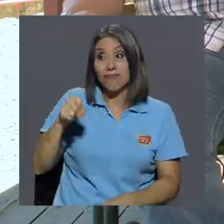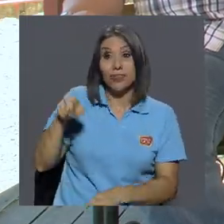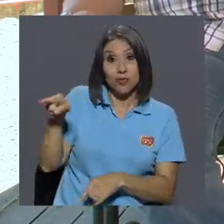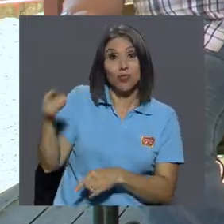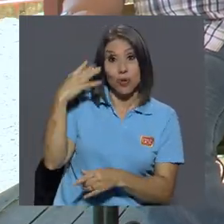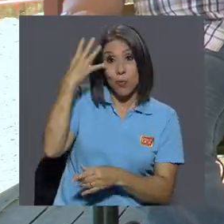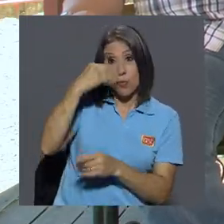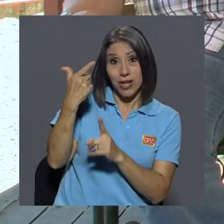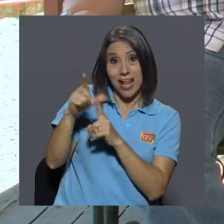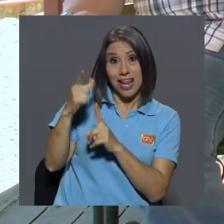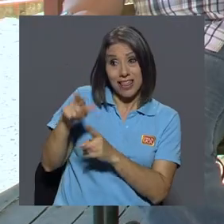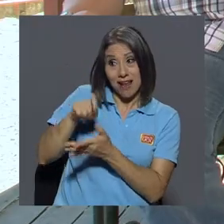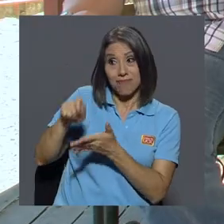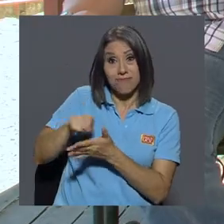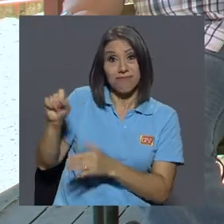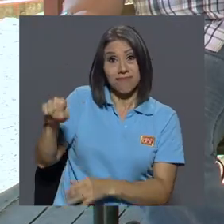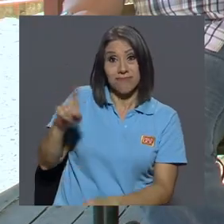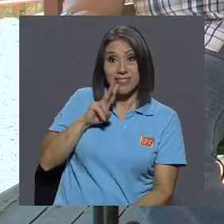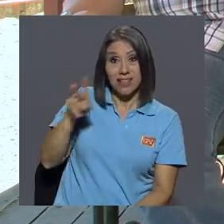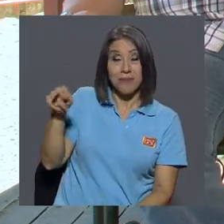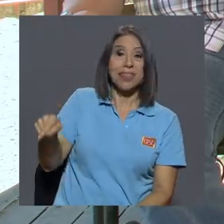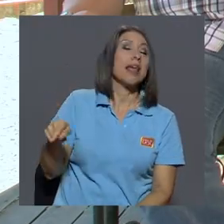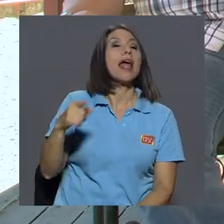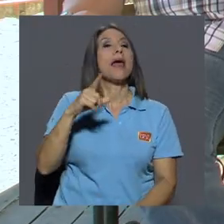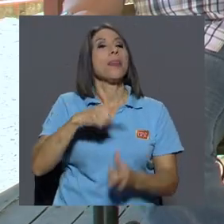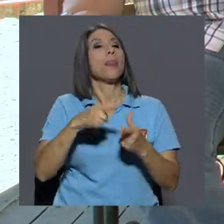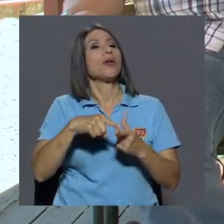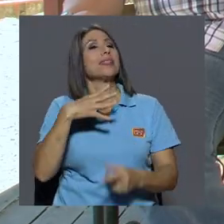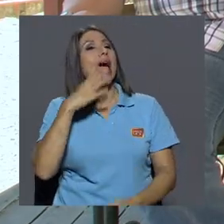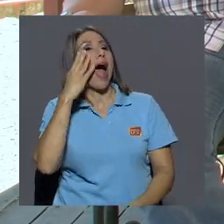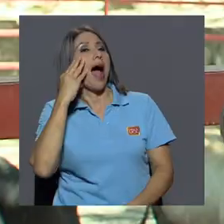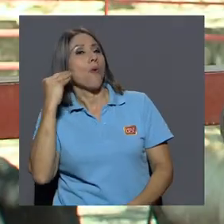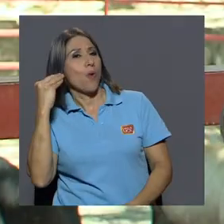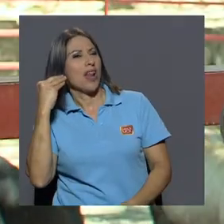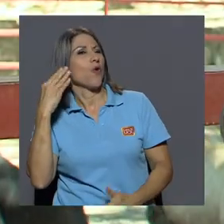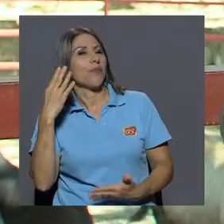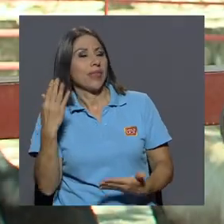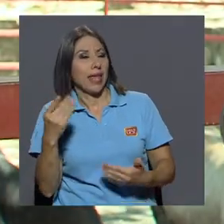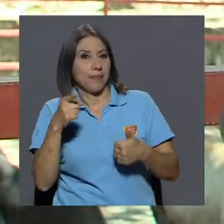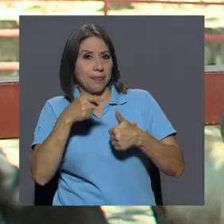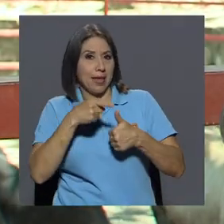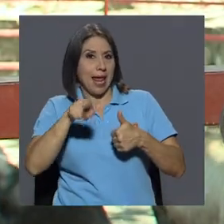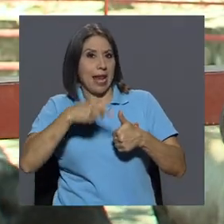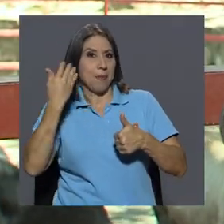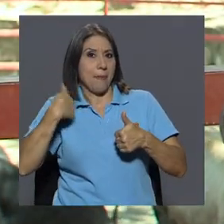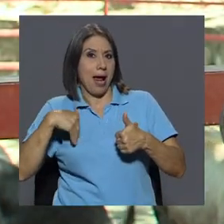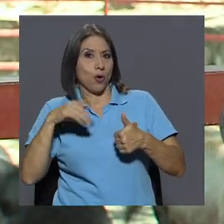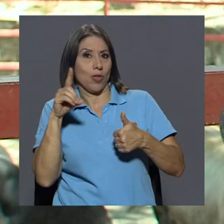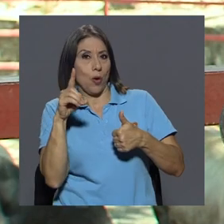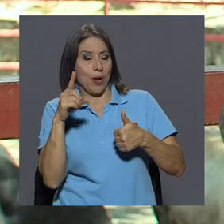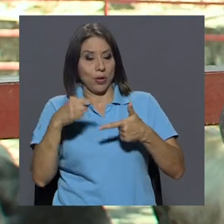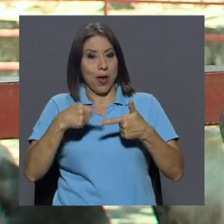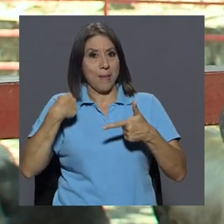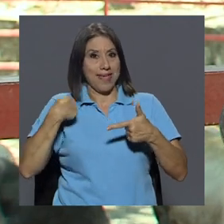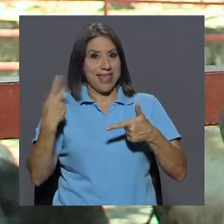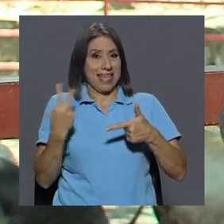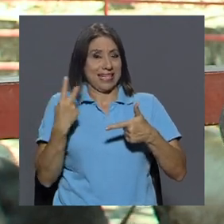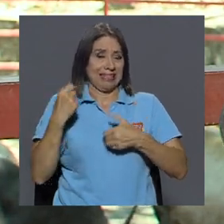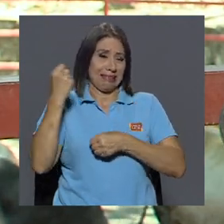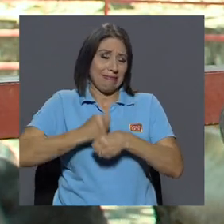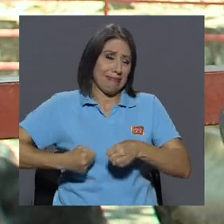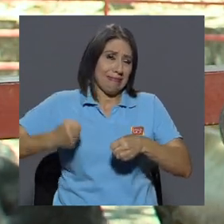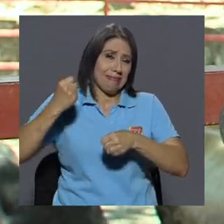ciertamente. Entonces, mi abuelo nos puso a trabajar, a mi hermano Agoberto y a mí, invierno y verano,